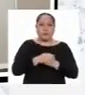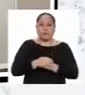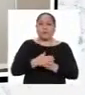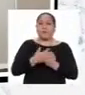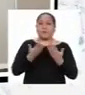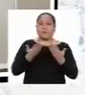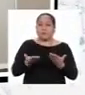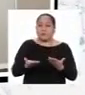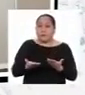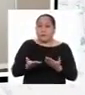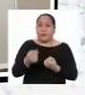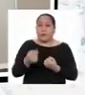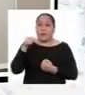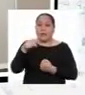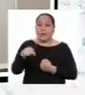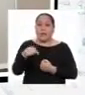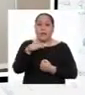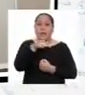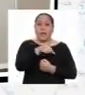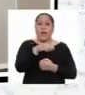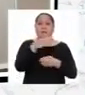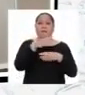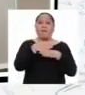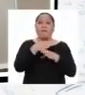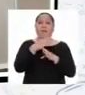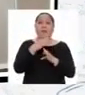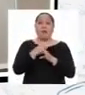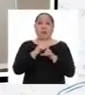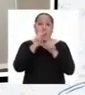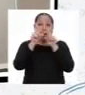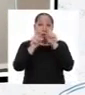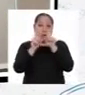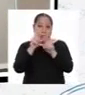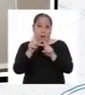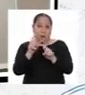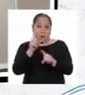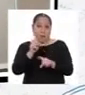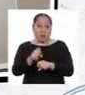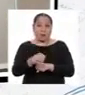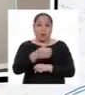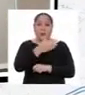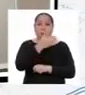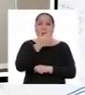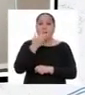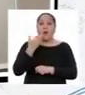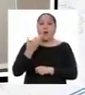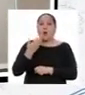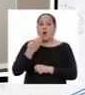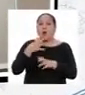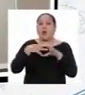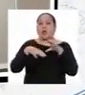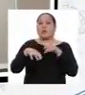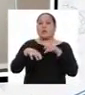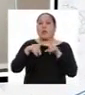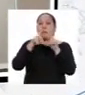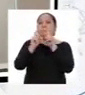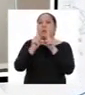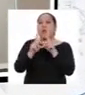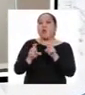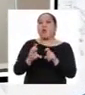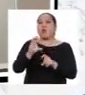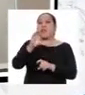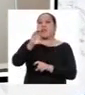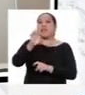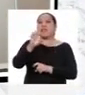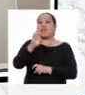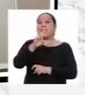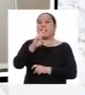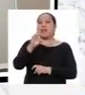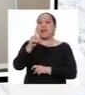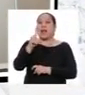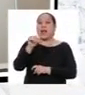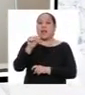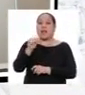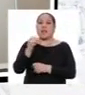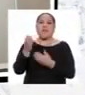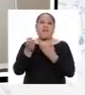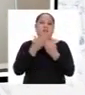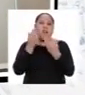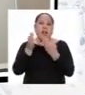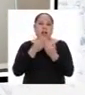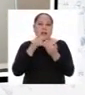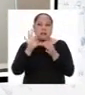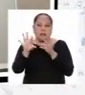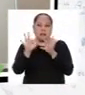Quedamos en que por el tipo de encuesta lo mejor sería hacer preguntas cerradas, porque permiten cuantificar los